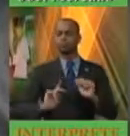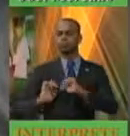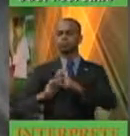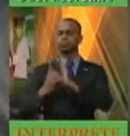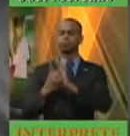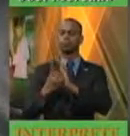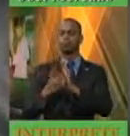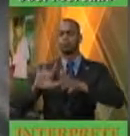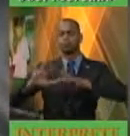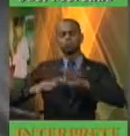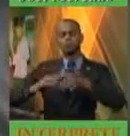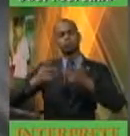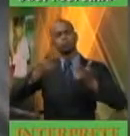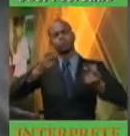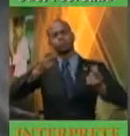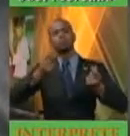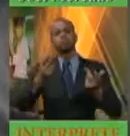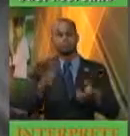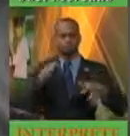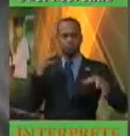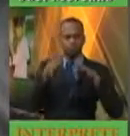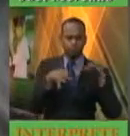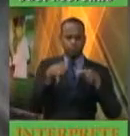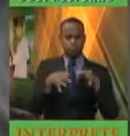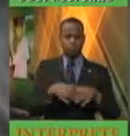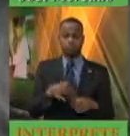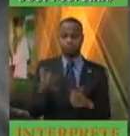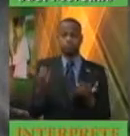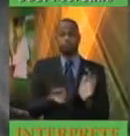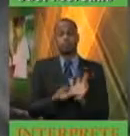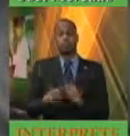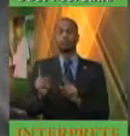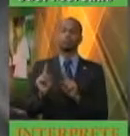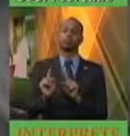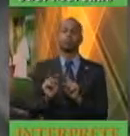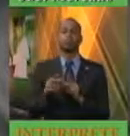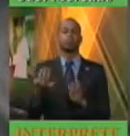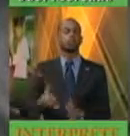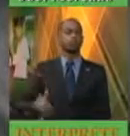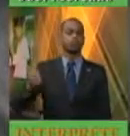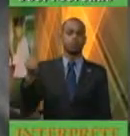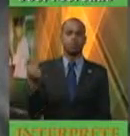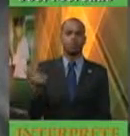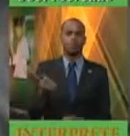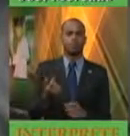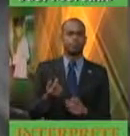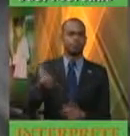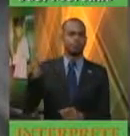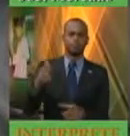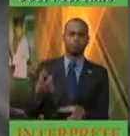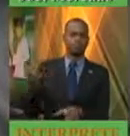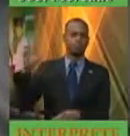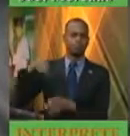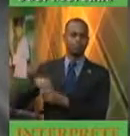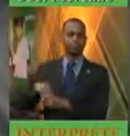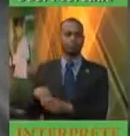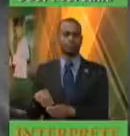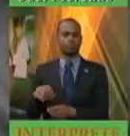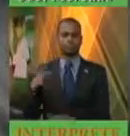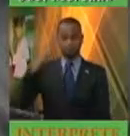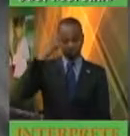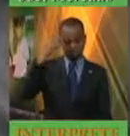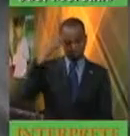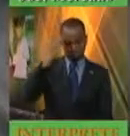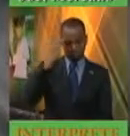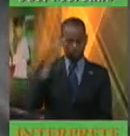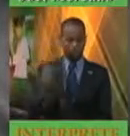con discapacidad. Porque usted lo tiene al lado a veces, o allá atrás, y ni siquiera lo